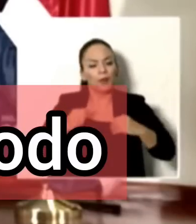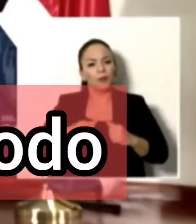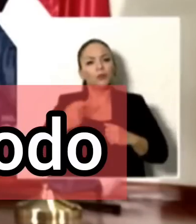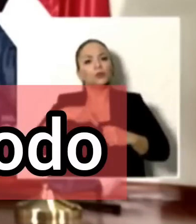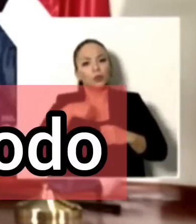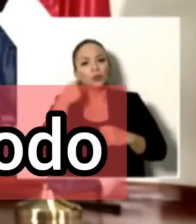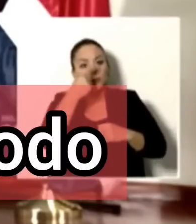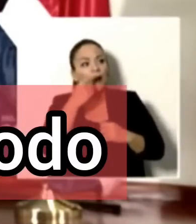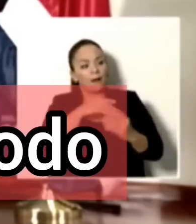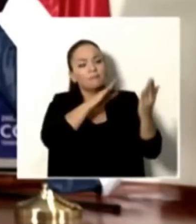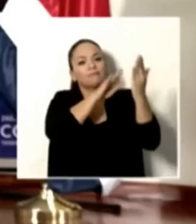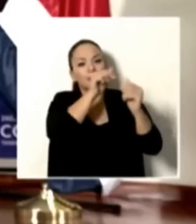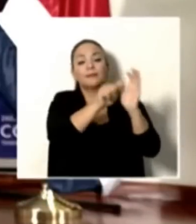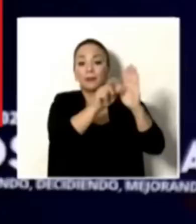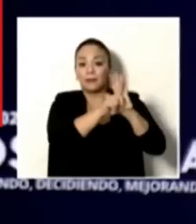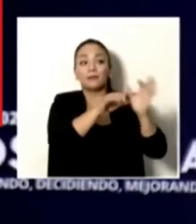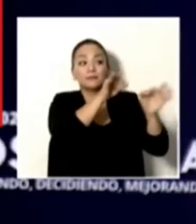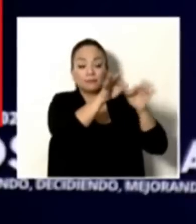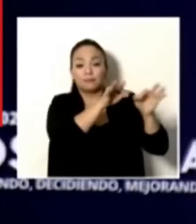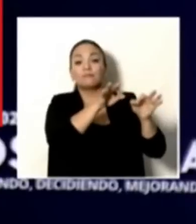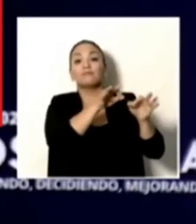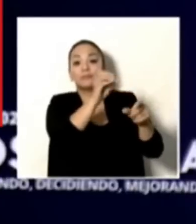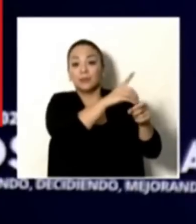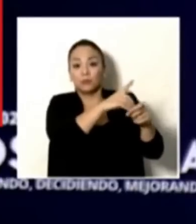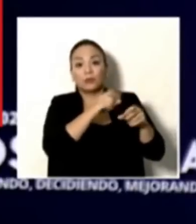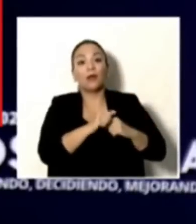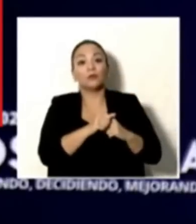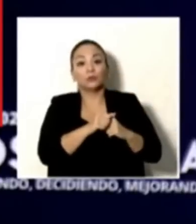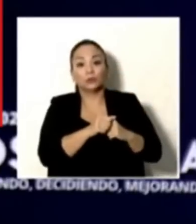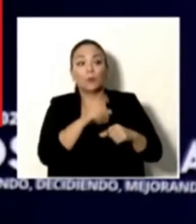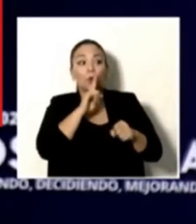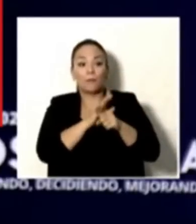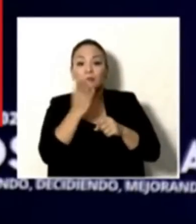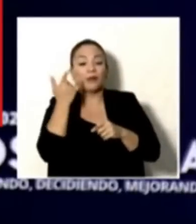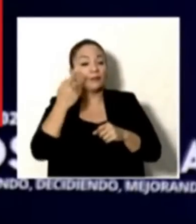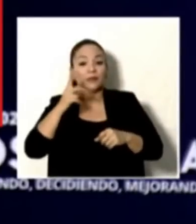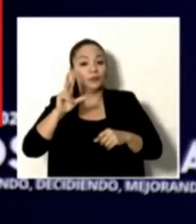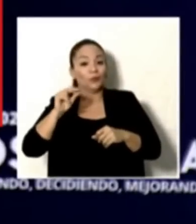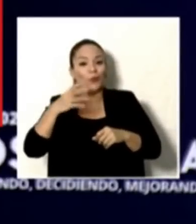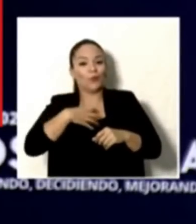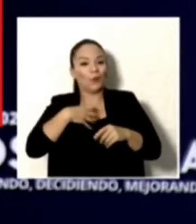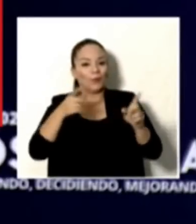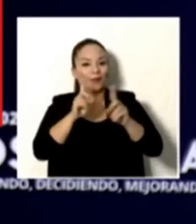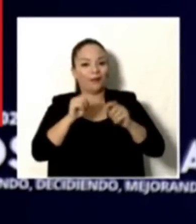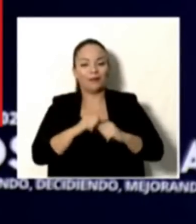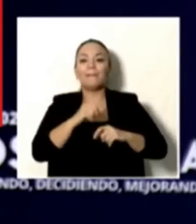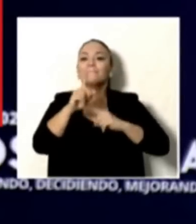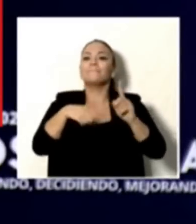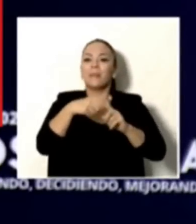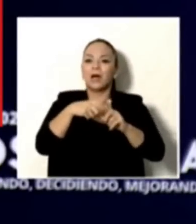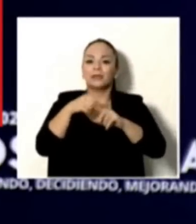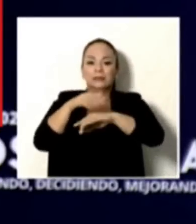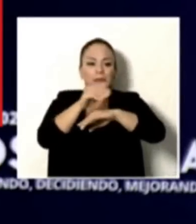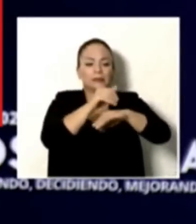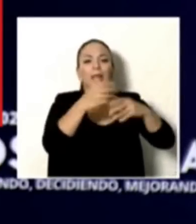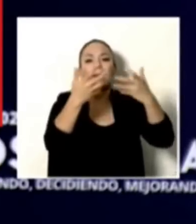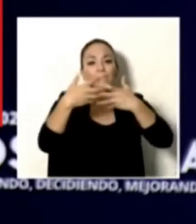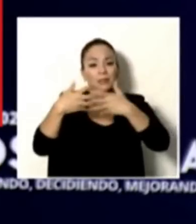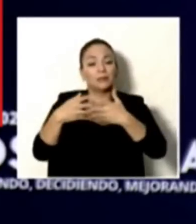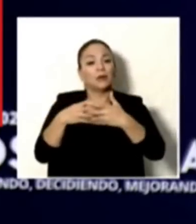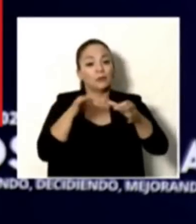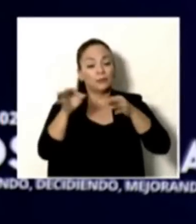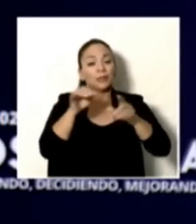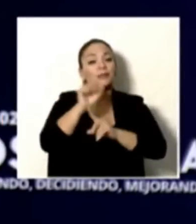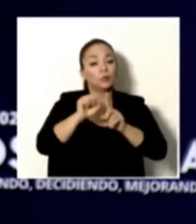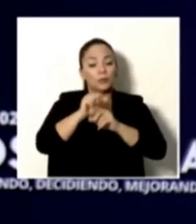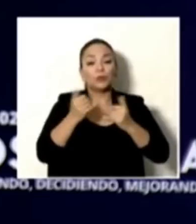Asamblea Legislativa a explicarle a los diputados las consecuencias de una promesa que no era nuestra. Y además convocar a los empresarios y decirles en la condición en la que